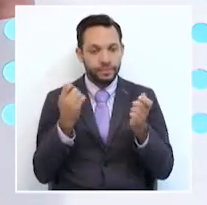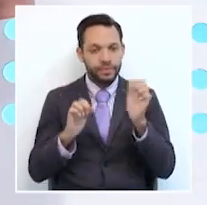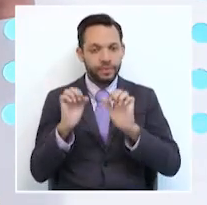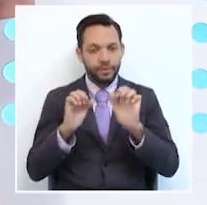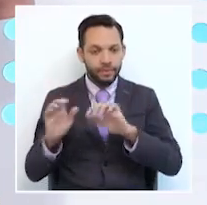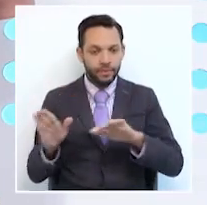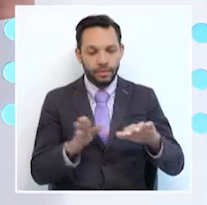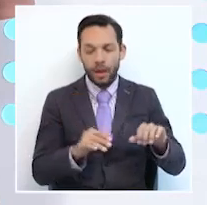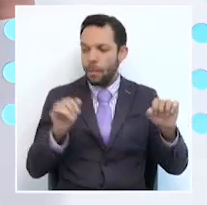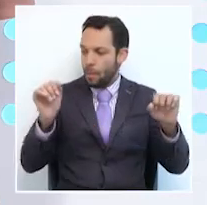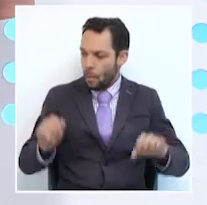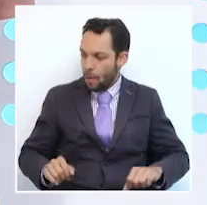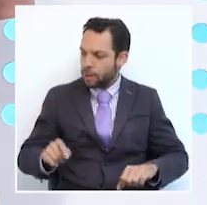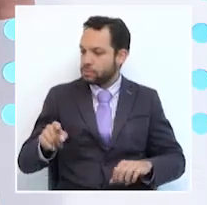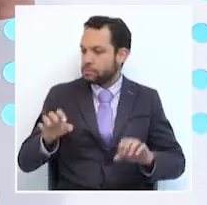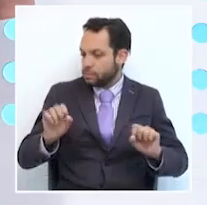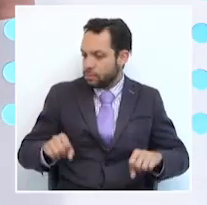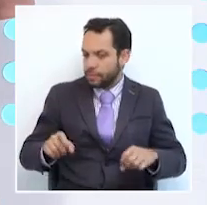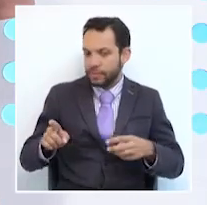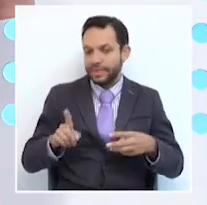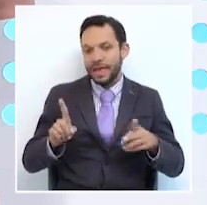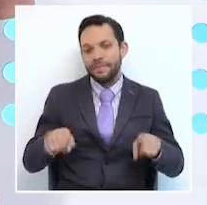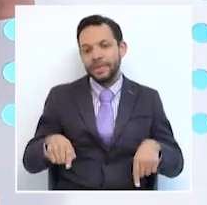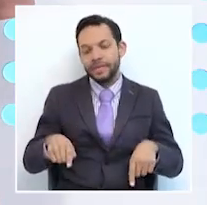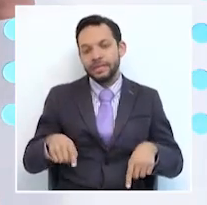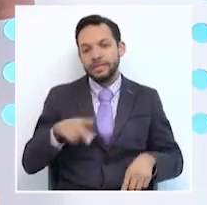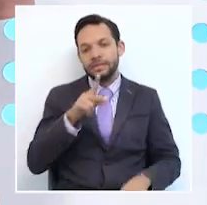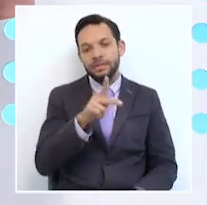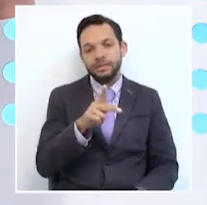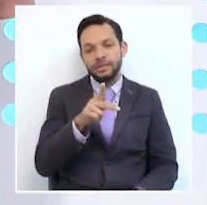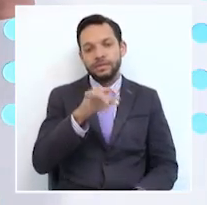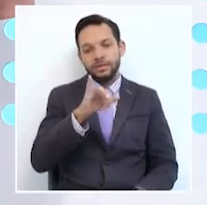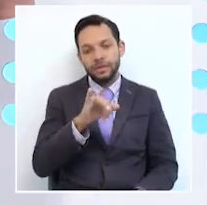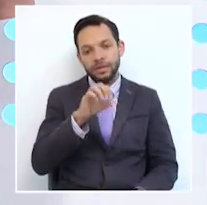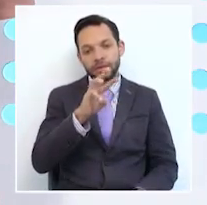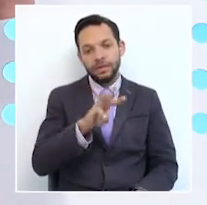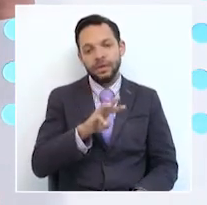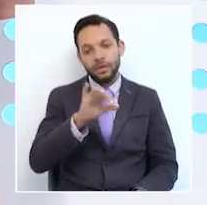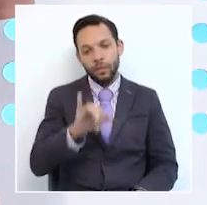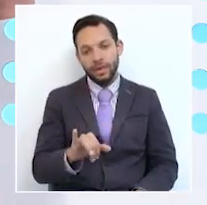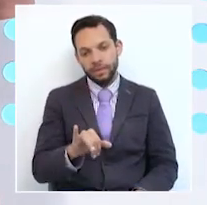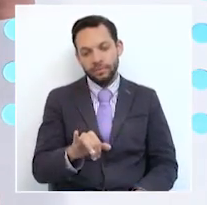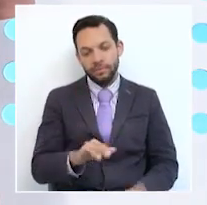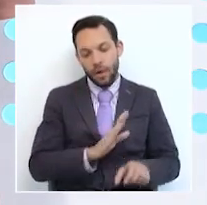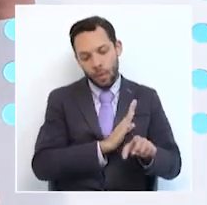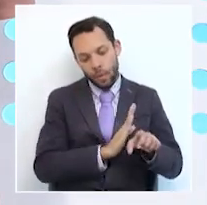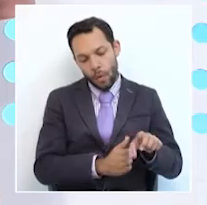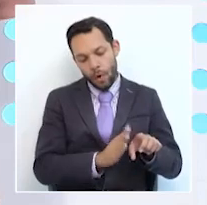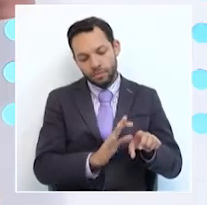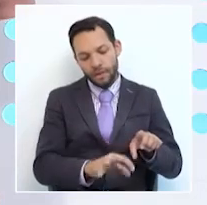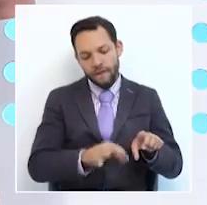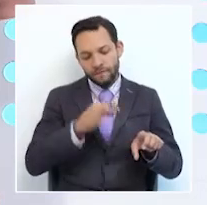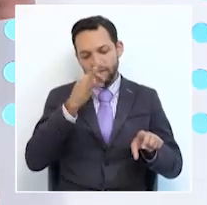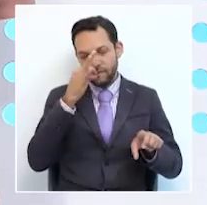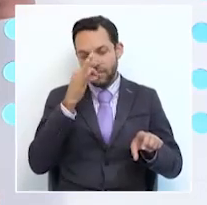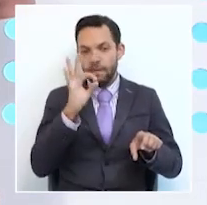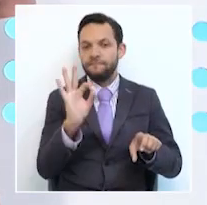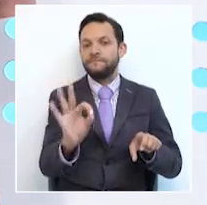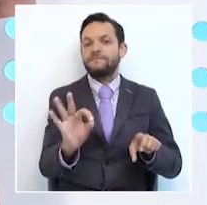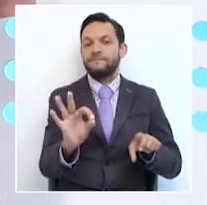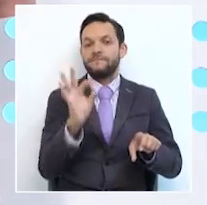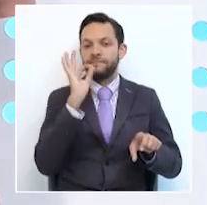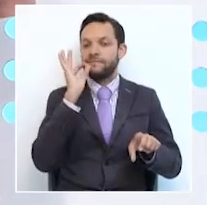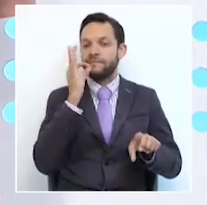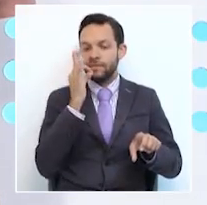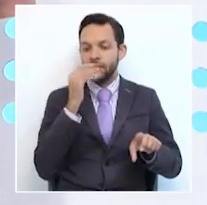tiene esas opciones también lo puede hacer con kiwi pero siendo en las otras tener más poder pero ojalá